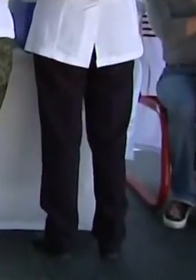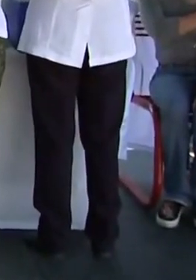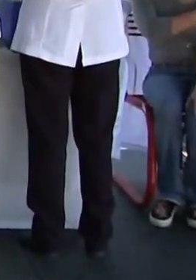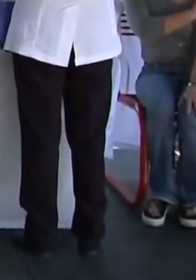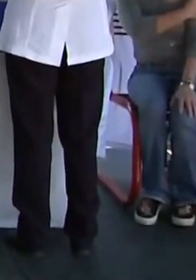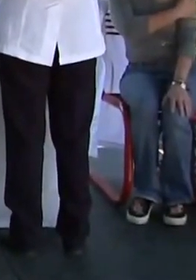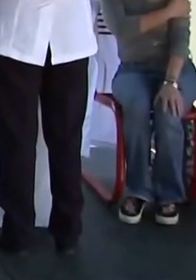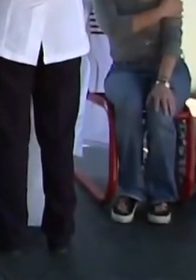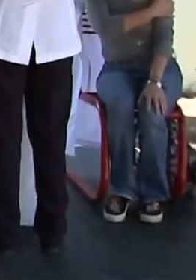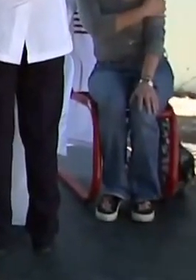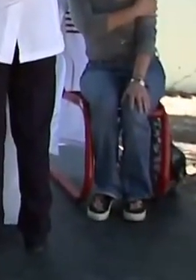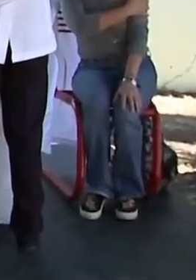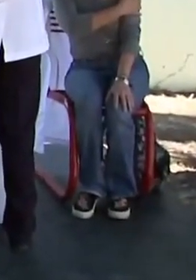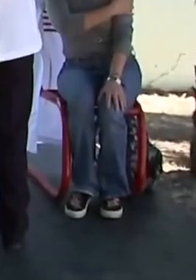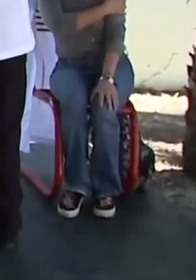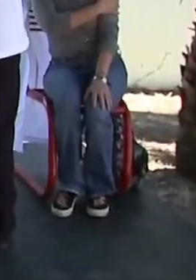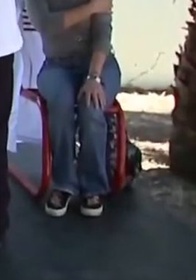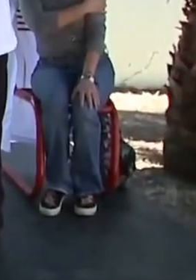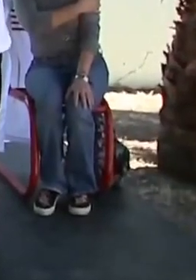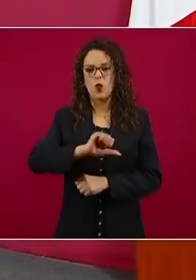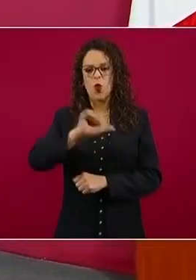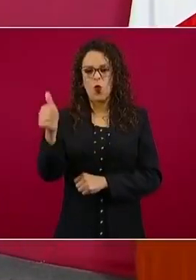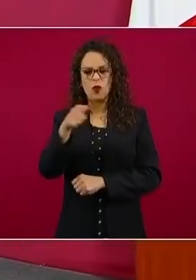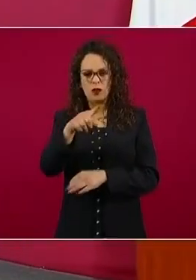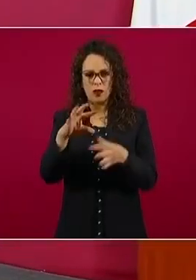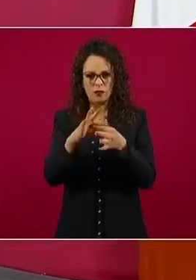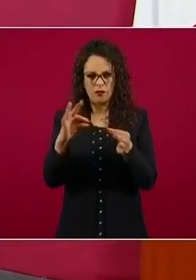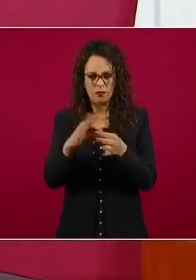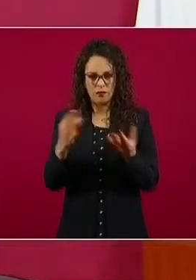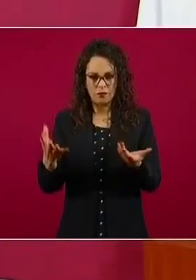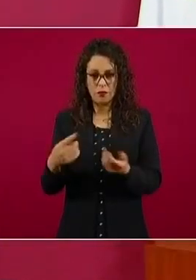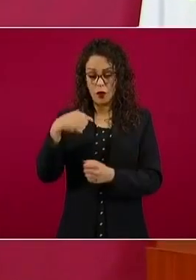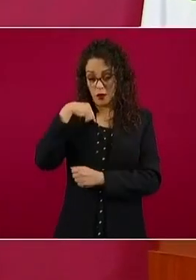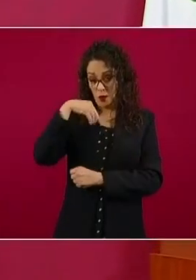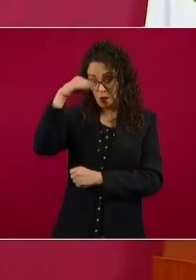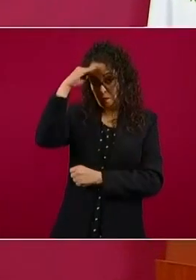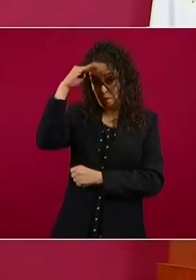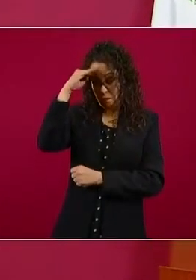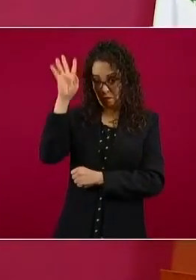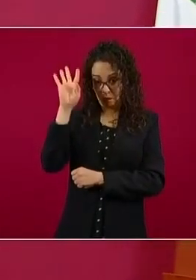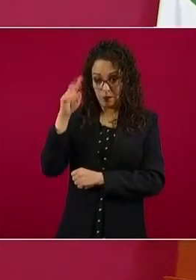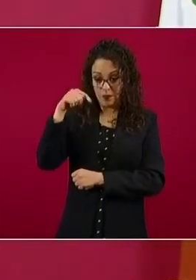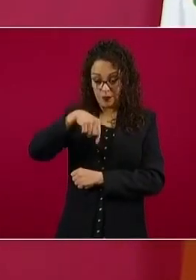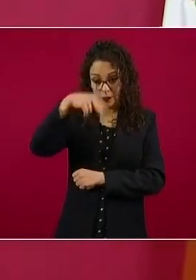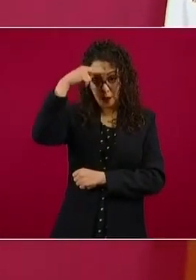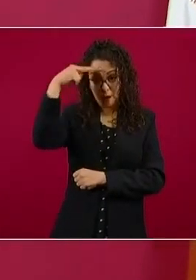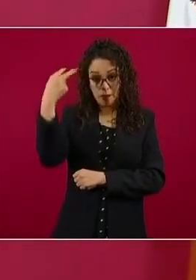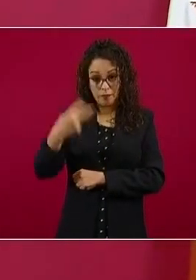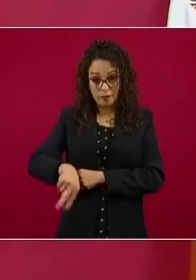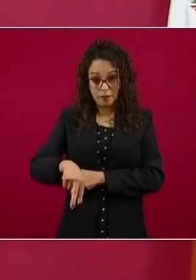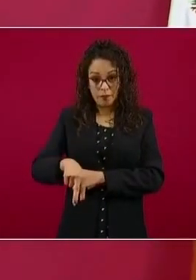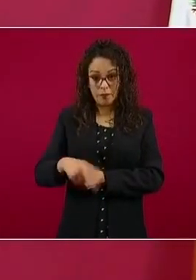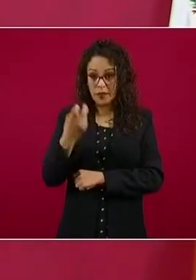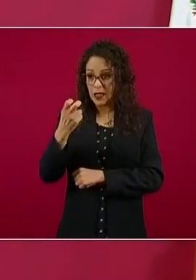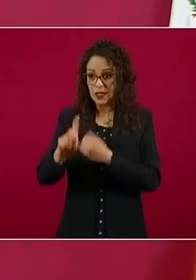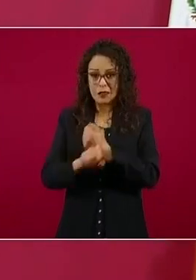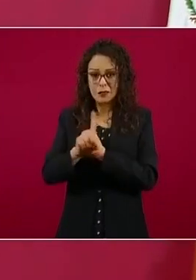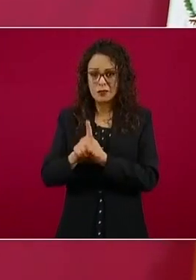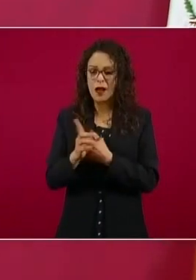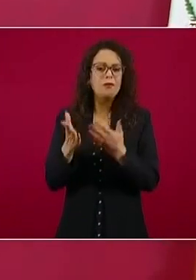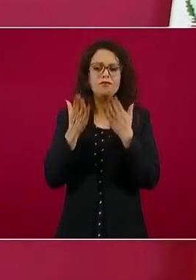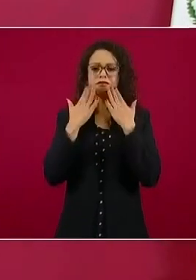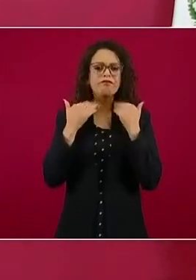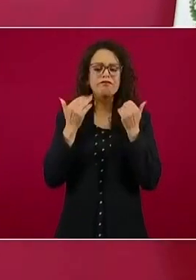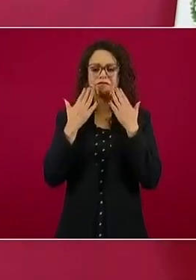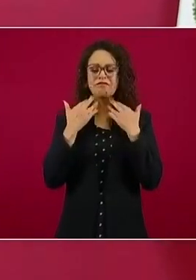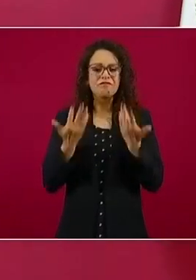movimientos antivacunas no tendrán repercusión. Es que en el caso de nuestro país no tenemos ese problema. La